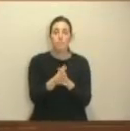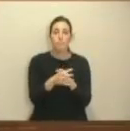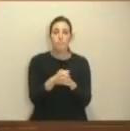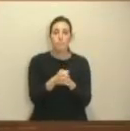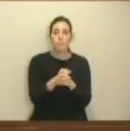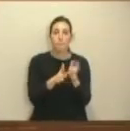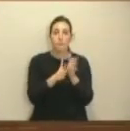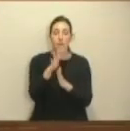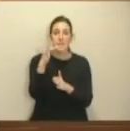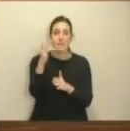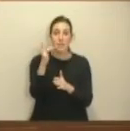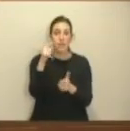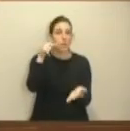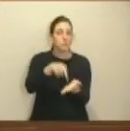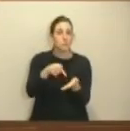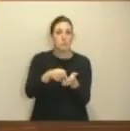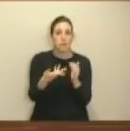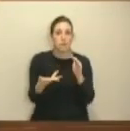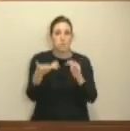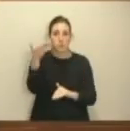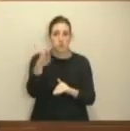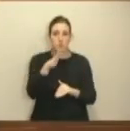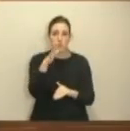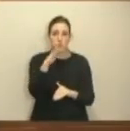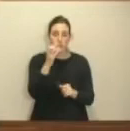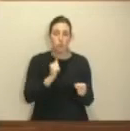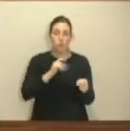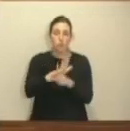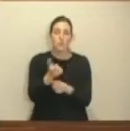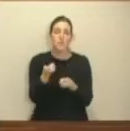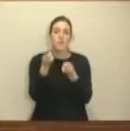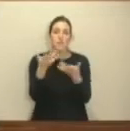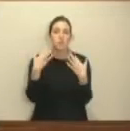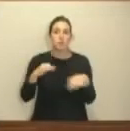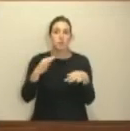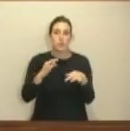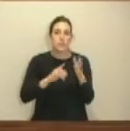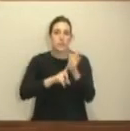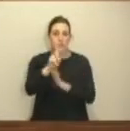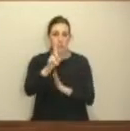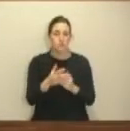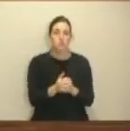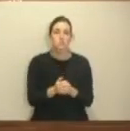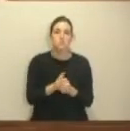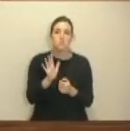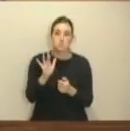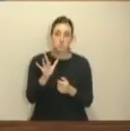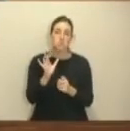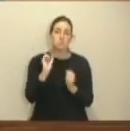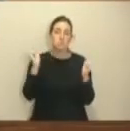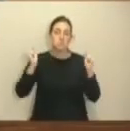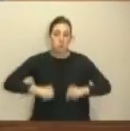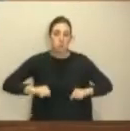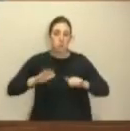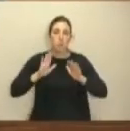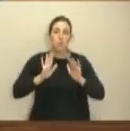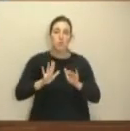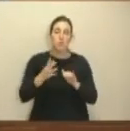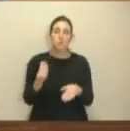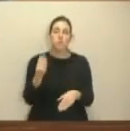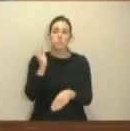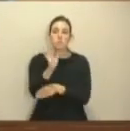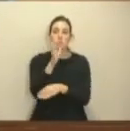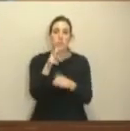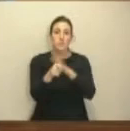tarifa impositiva para seguir aumentando, para seguir cubriendo un gasto corriente creciente. Sí, bien, de acuerdo, pero es que la dotación para